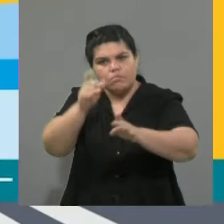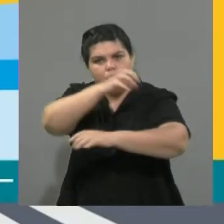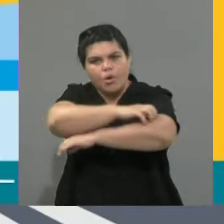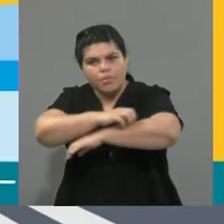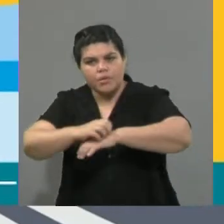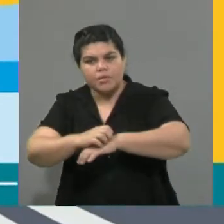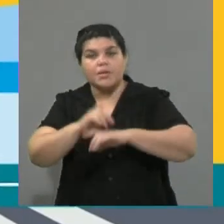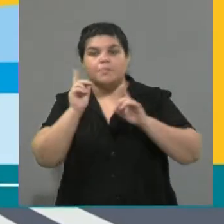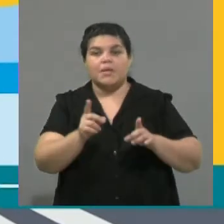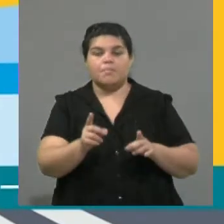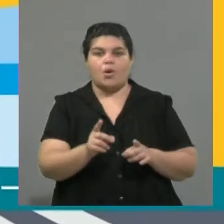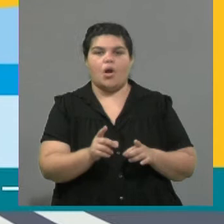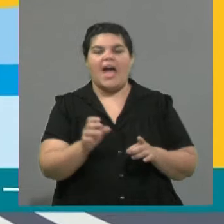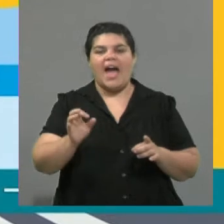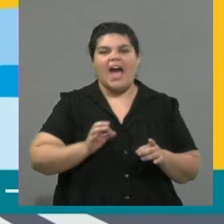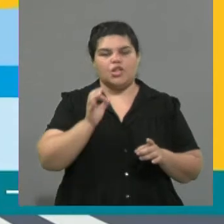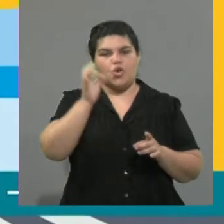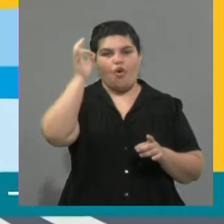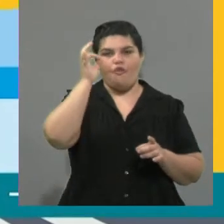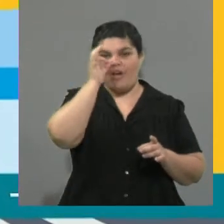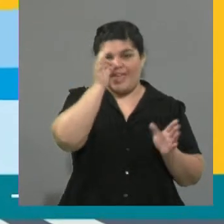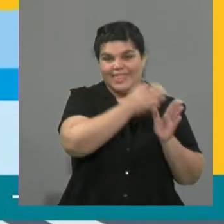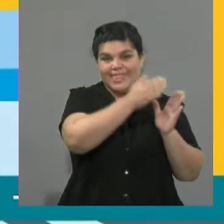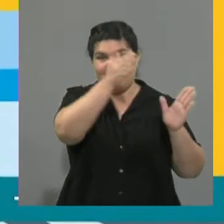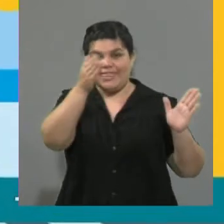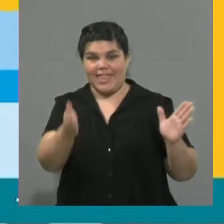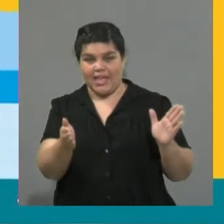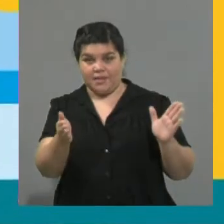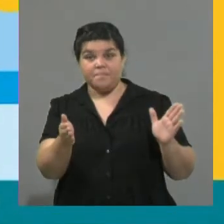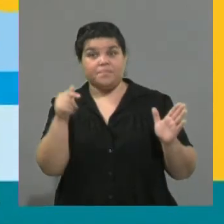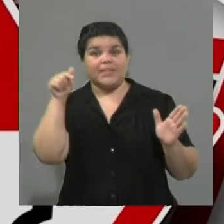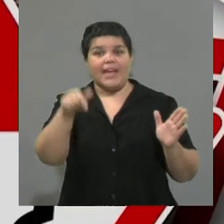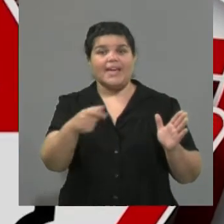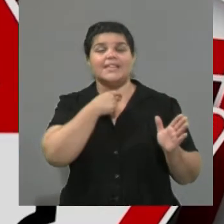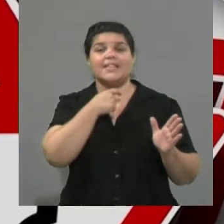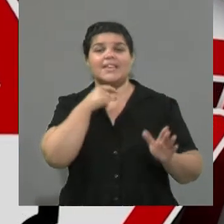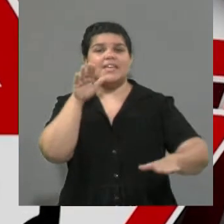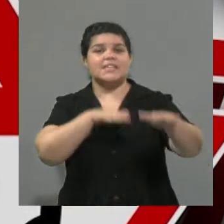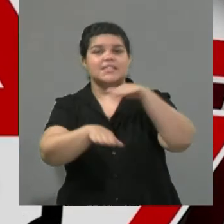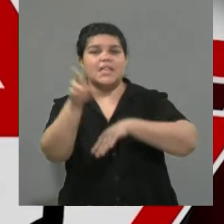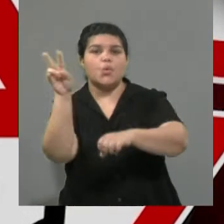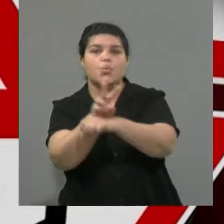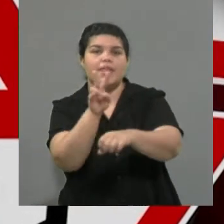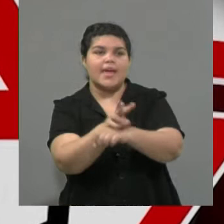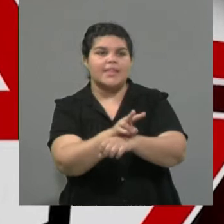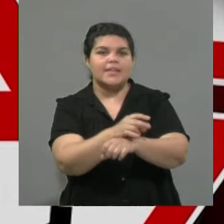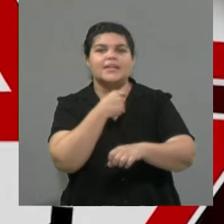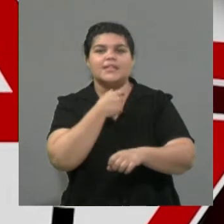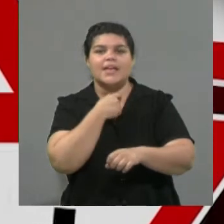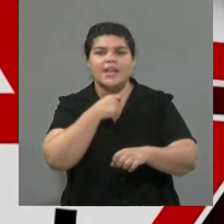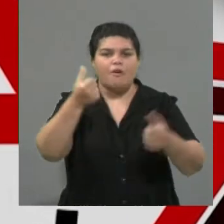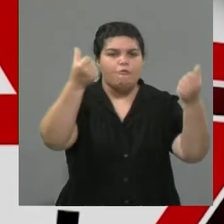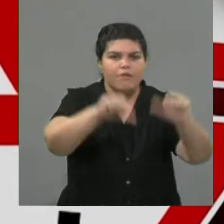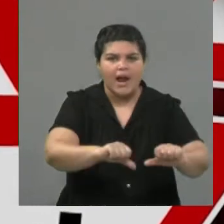la seguridad vial porque deseamos que no fracase de nuevo. Las Naciones Unidas y cada uno